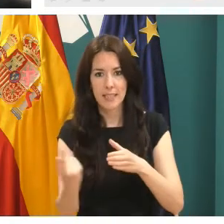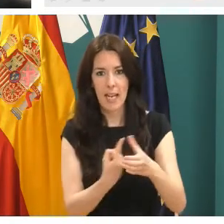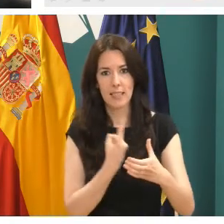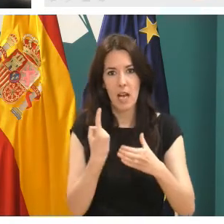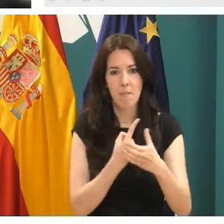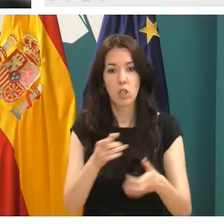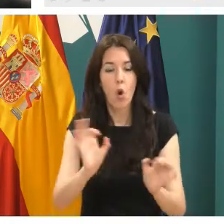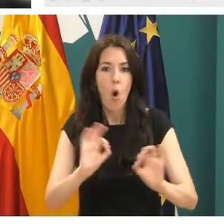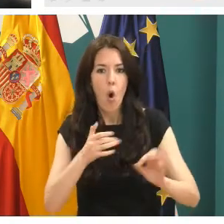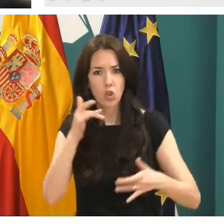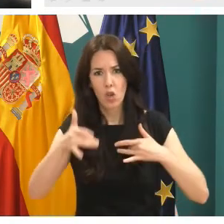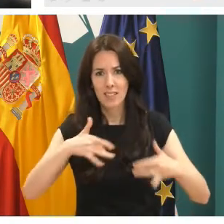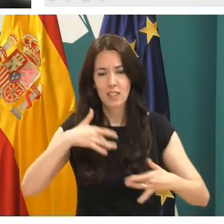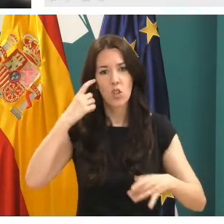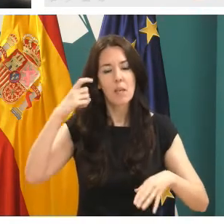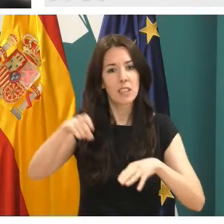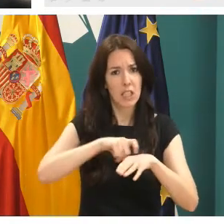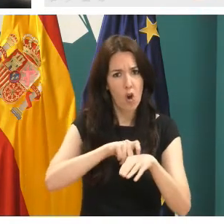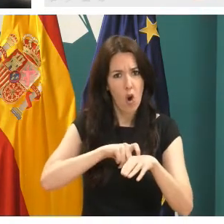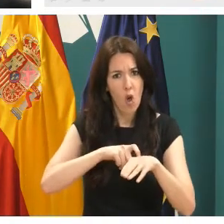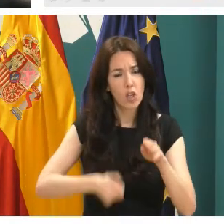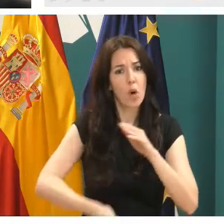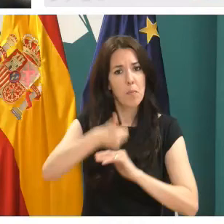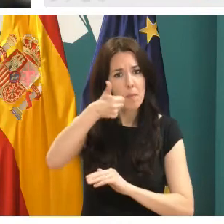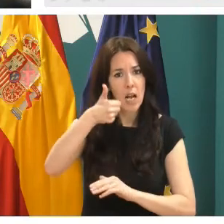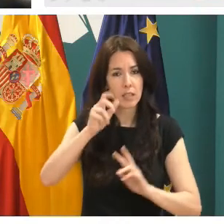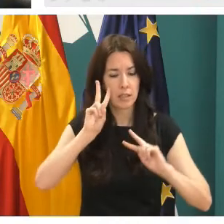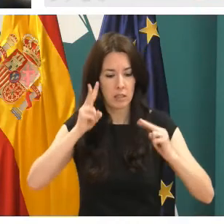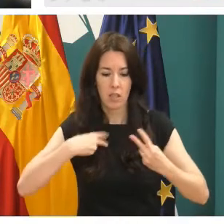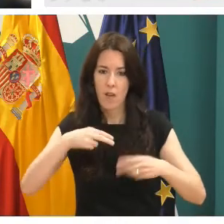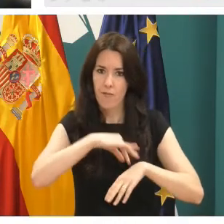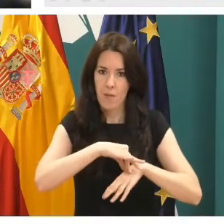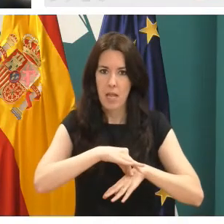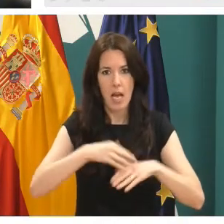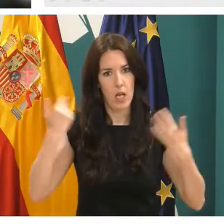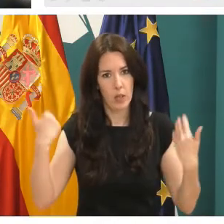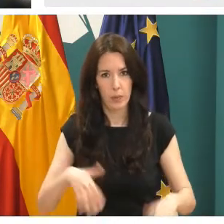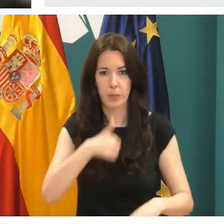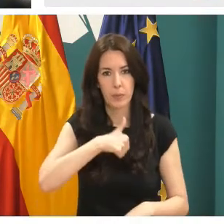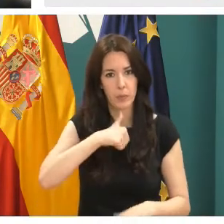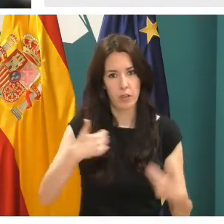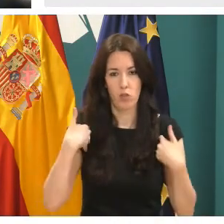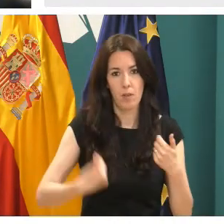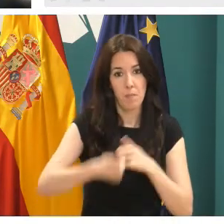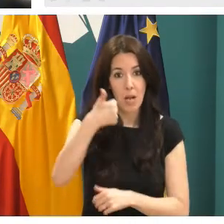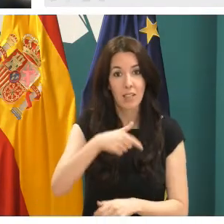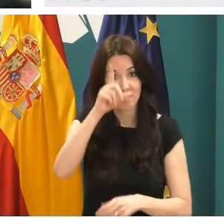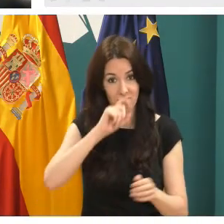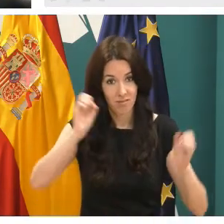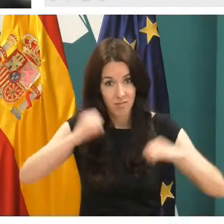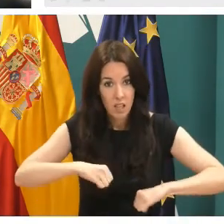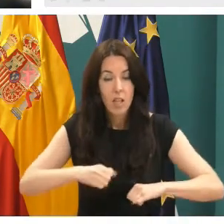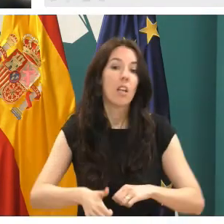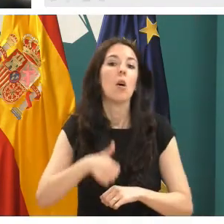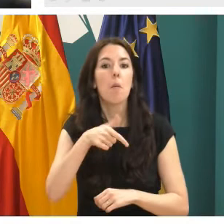o aparecen más síntomas psicológicos, se sobrellevará peor la enfermedad. ¿De acuerdo? Y en